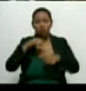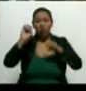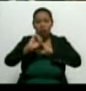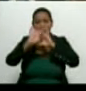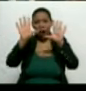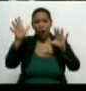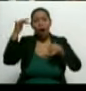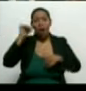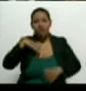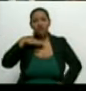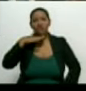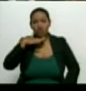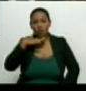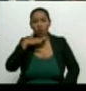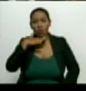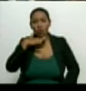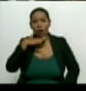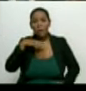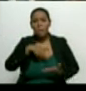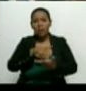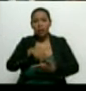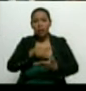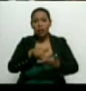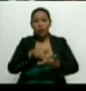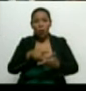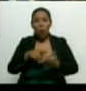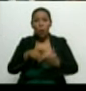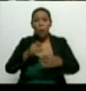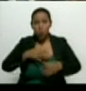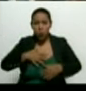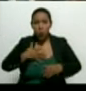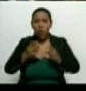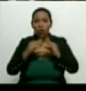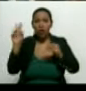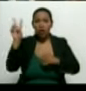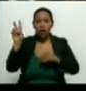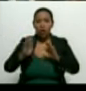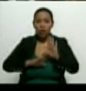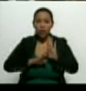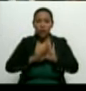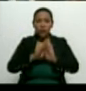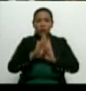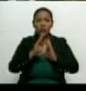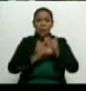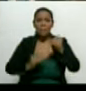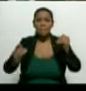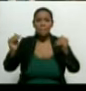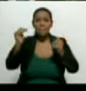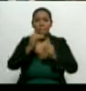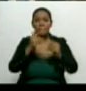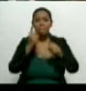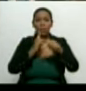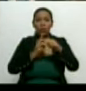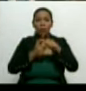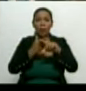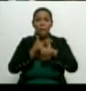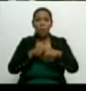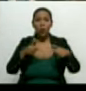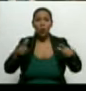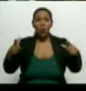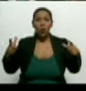hay suficiente espacio de participación democrática para enrumbar a Venezuela por el camino de la superación próspera y